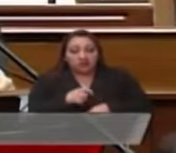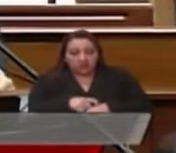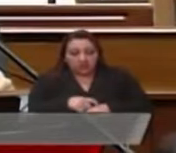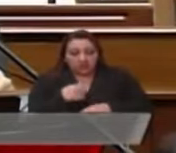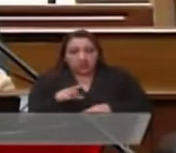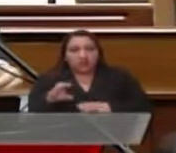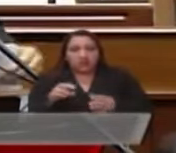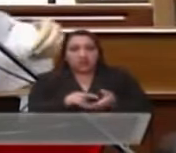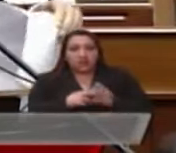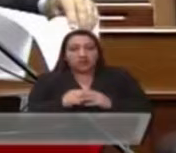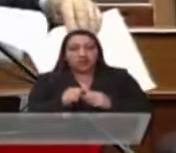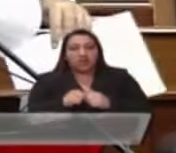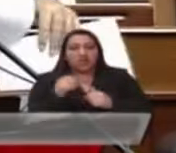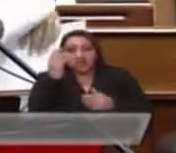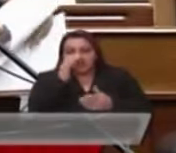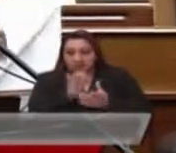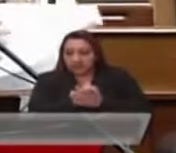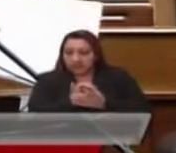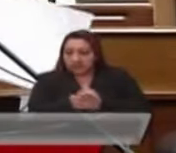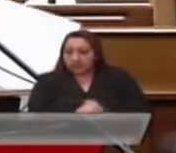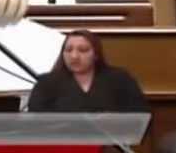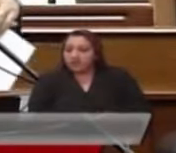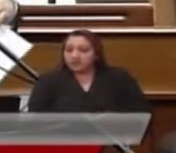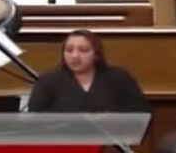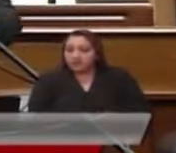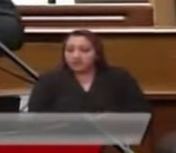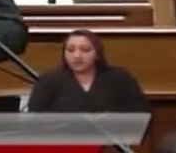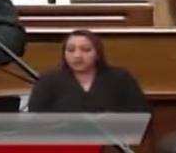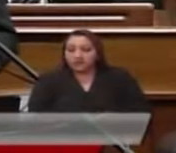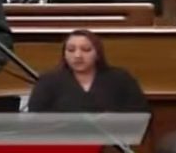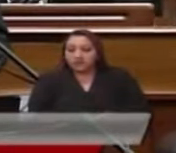se están ejecutando en Chincha y en Jauja.